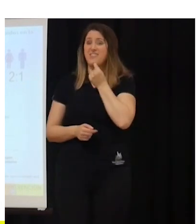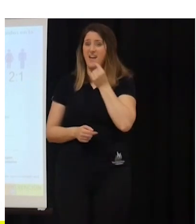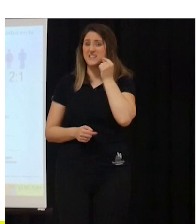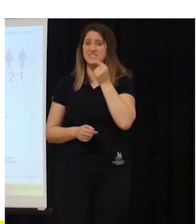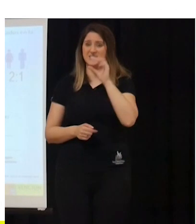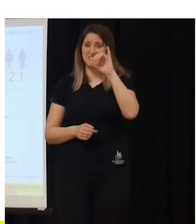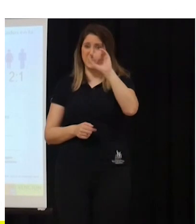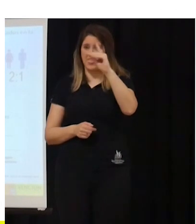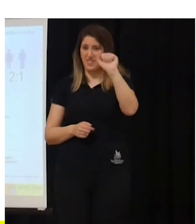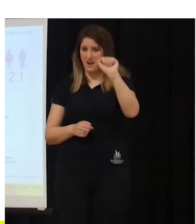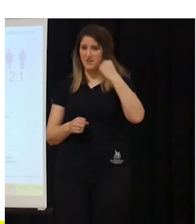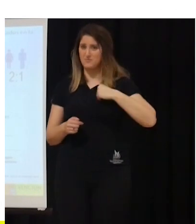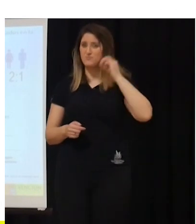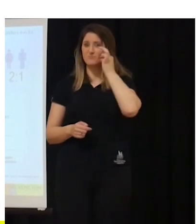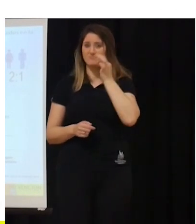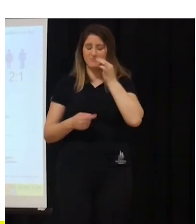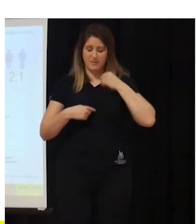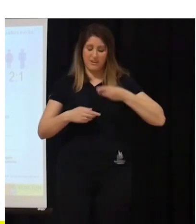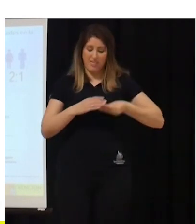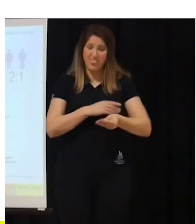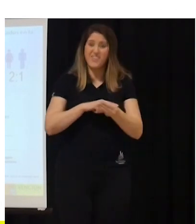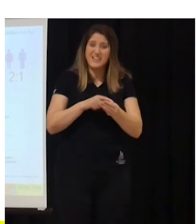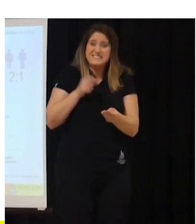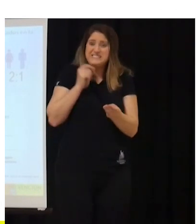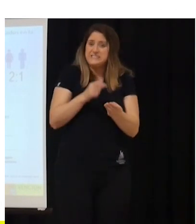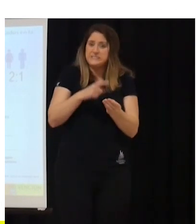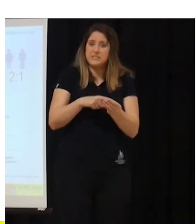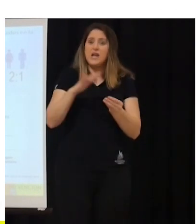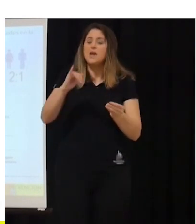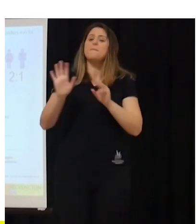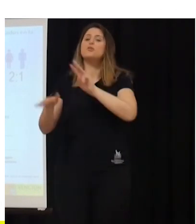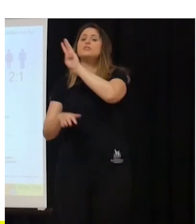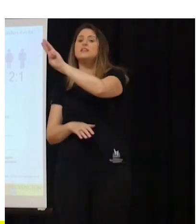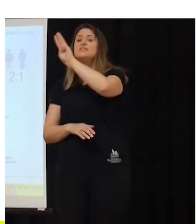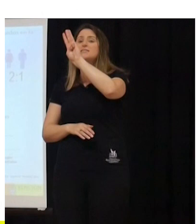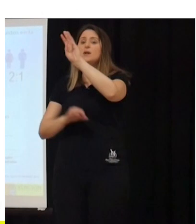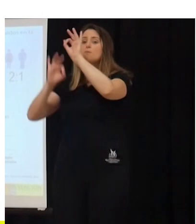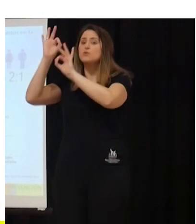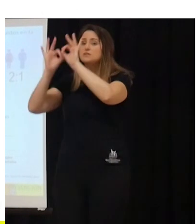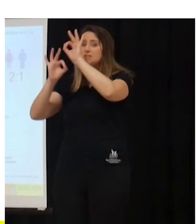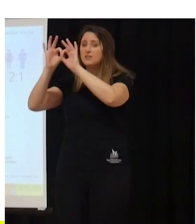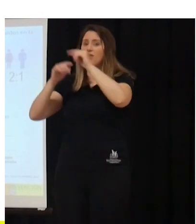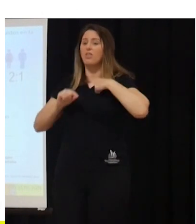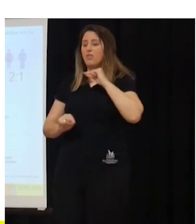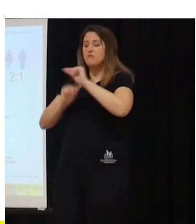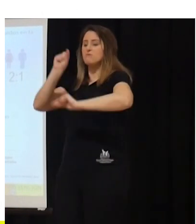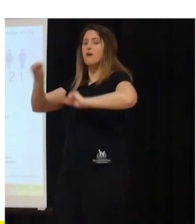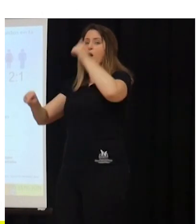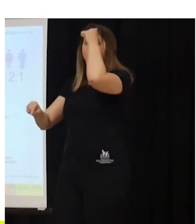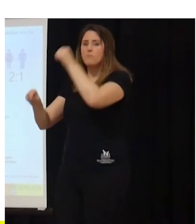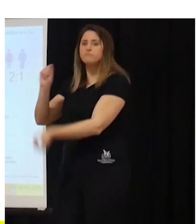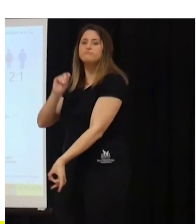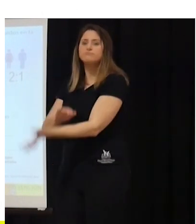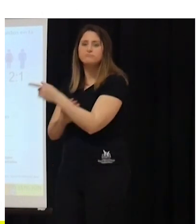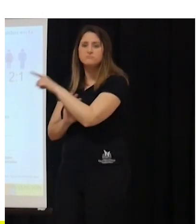pero en el varón también existe un 33% de las enfermedades del VIH aparecen en el varón,